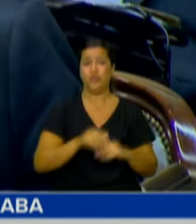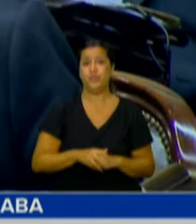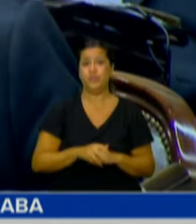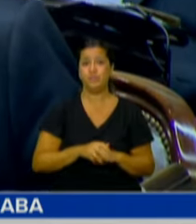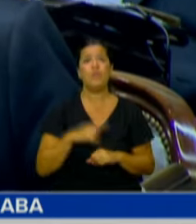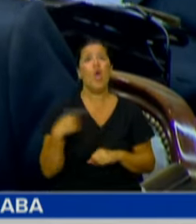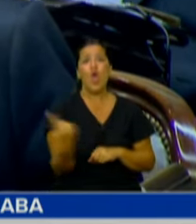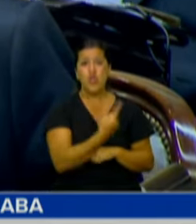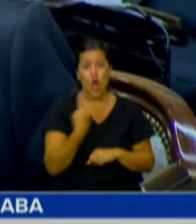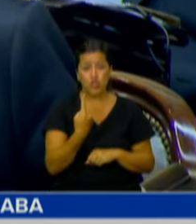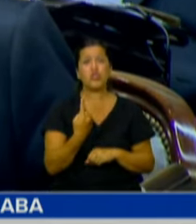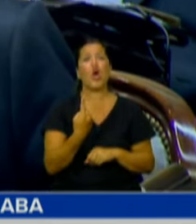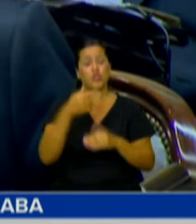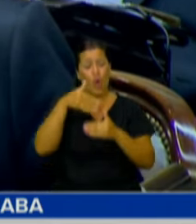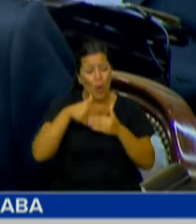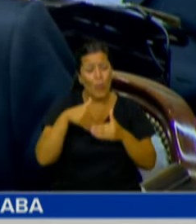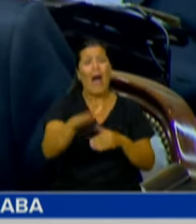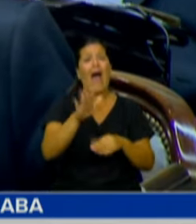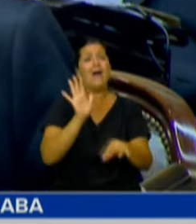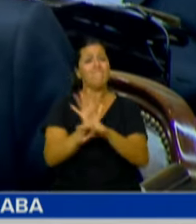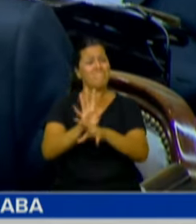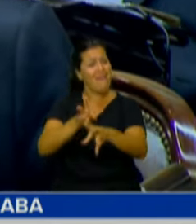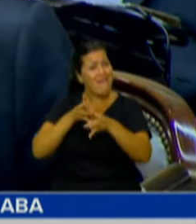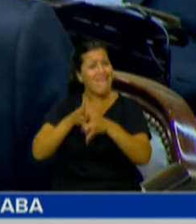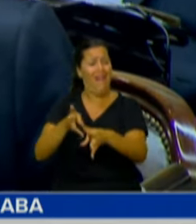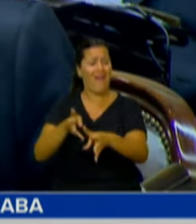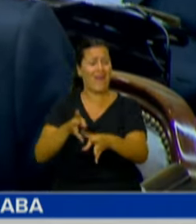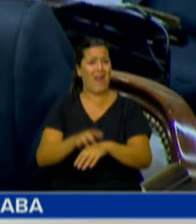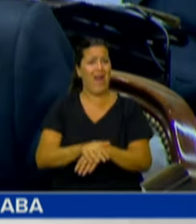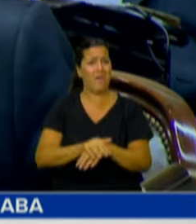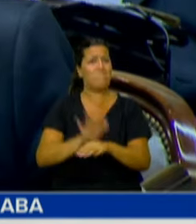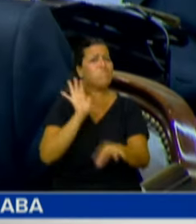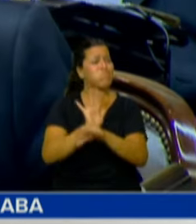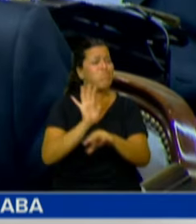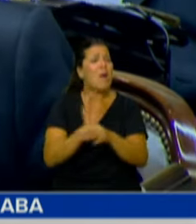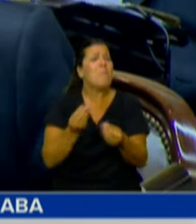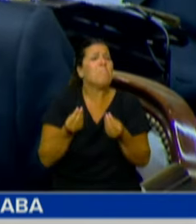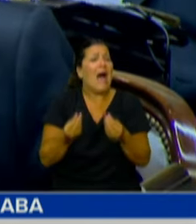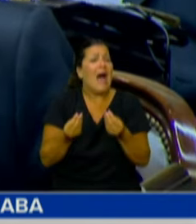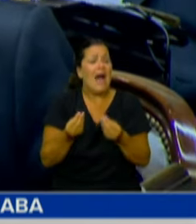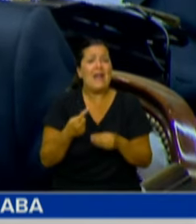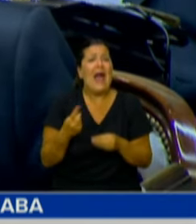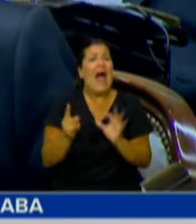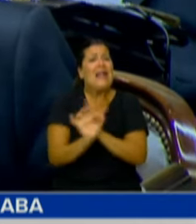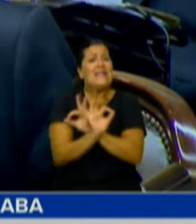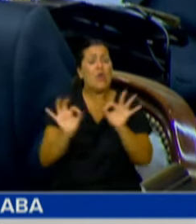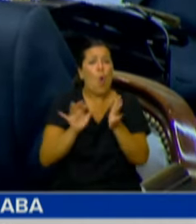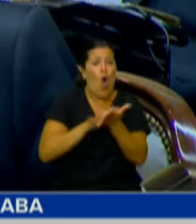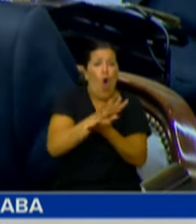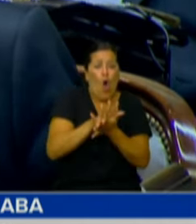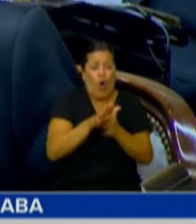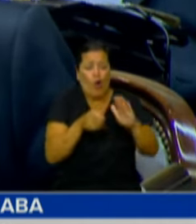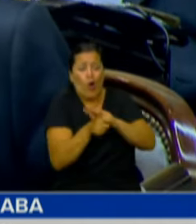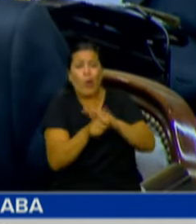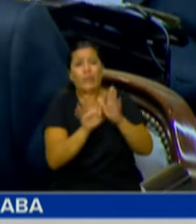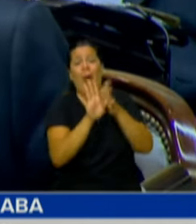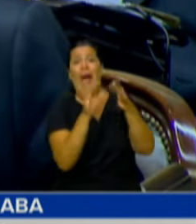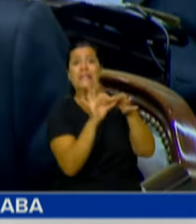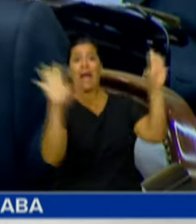enero hemos estado palo y palo eso no no yo no lo había vivido en los años anteriores